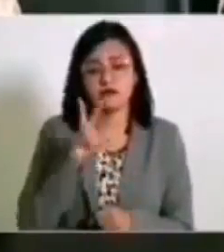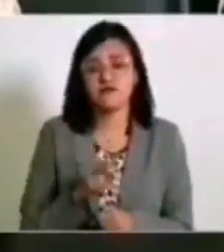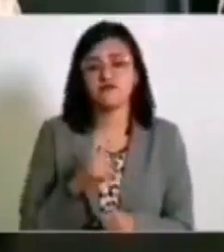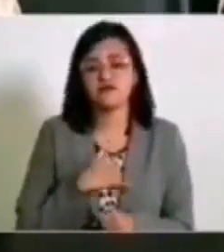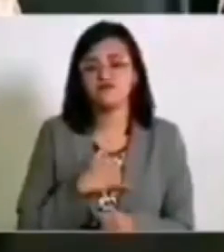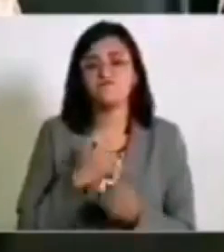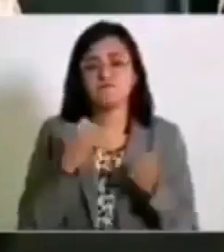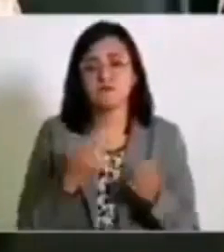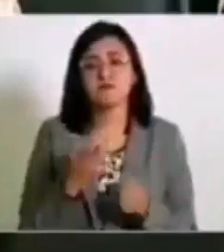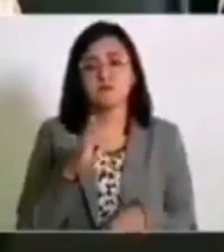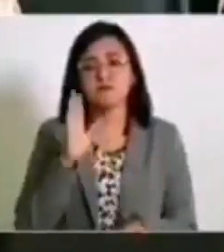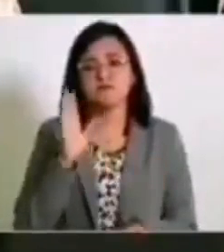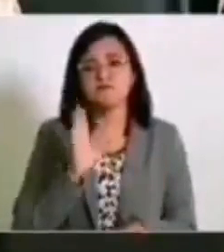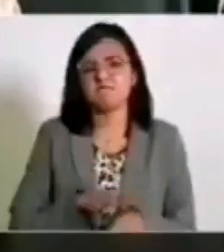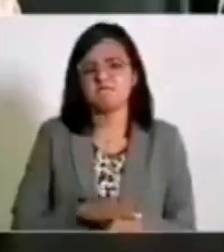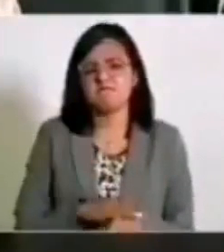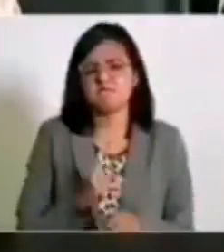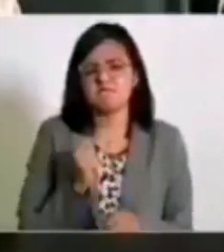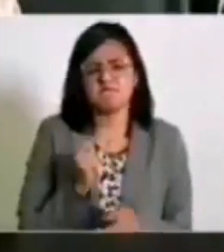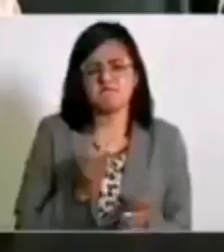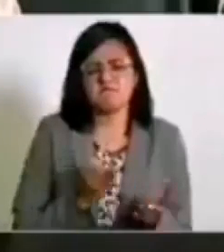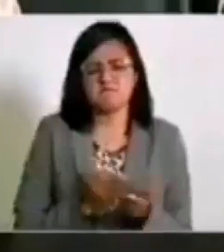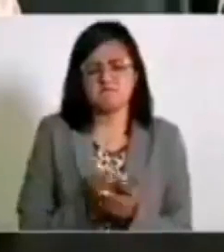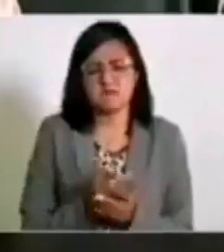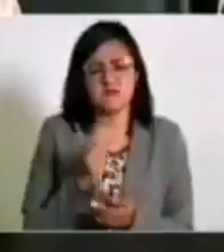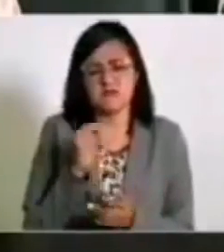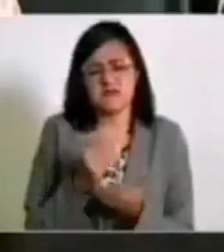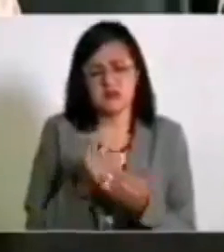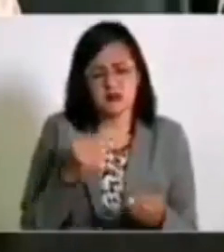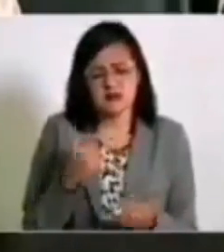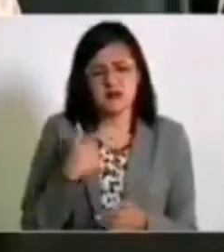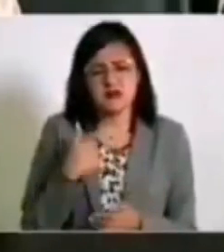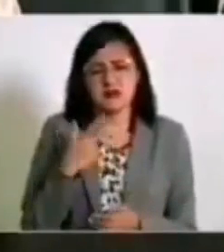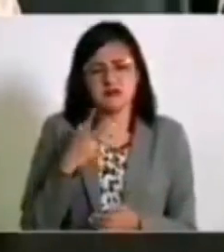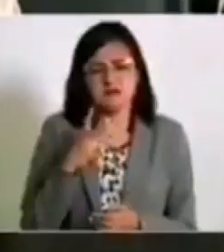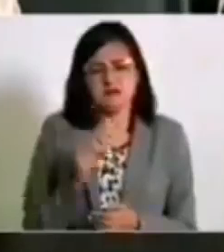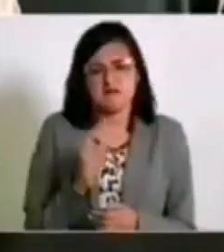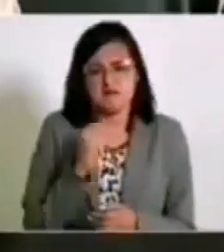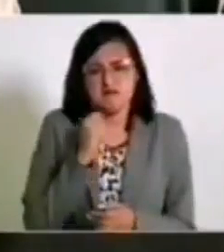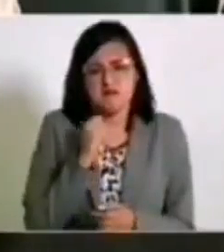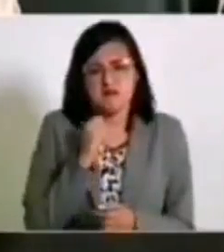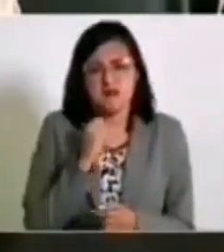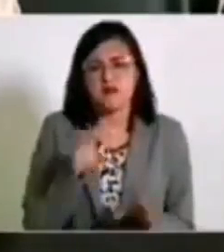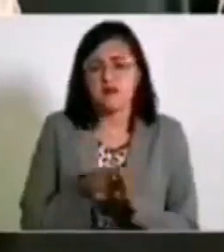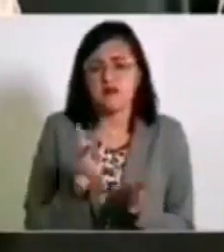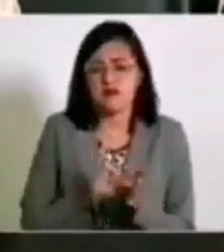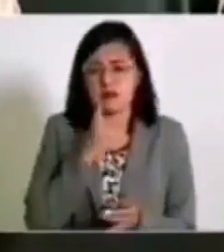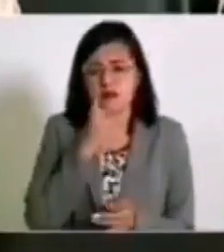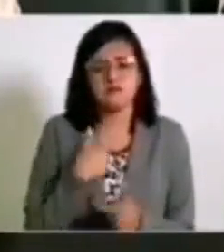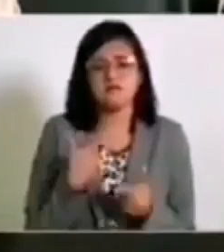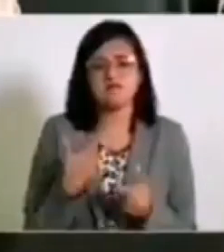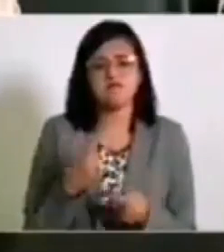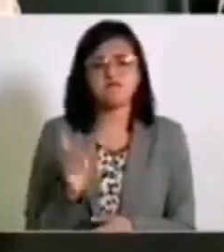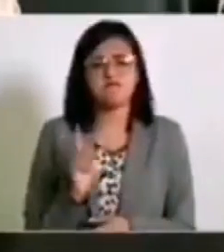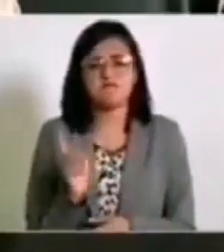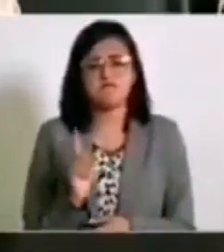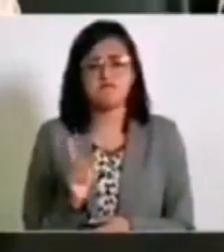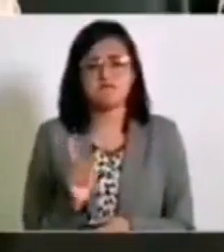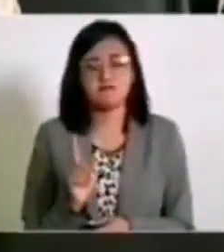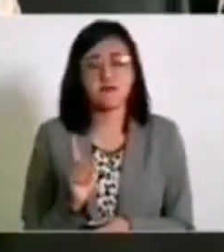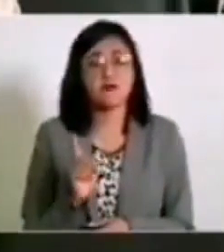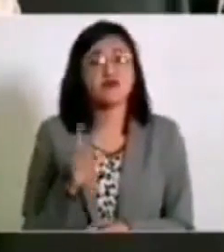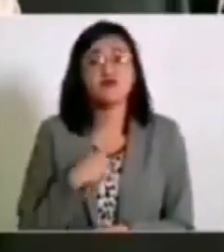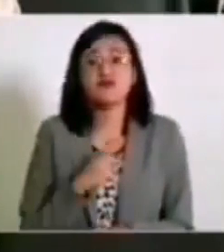estoy en la más firme y no me echo para atrás. Y no es, como volví a repetir, dinero.